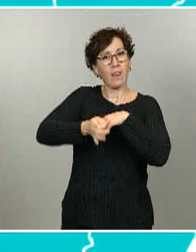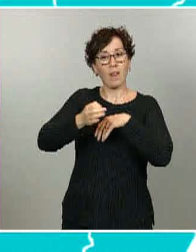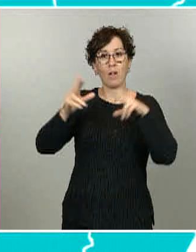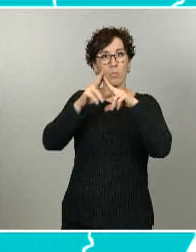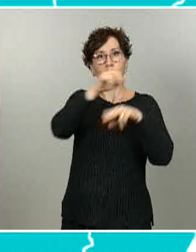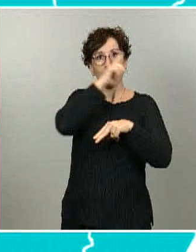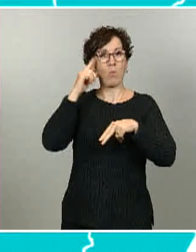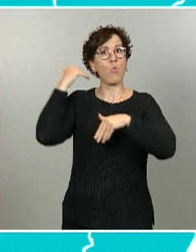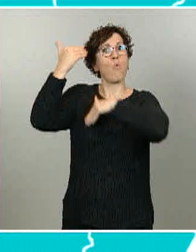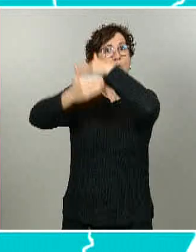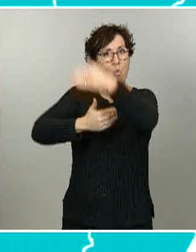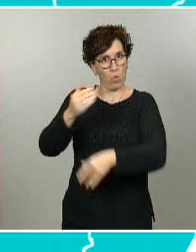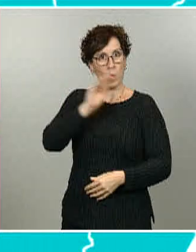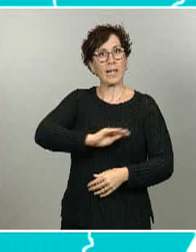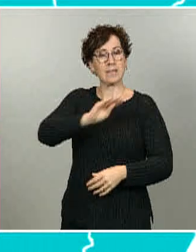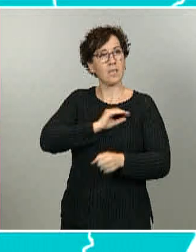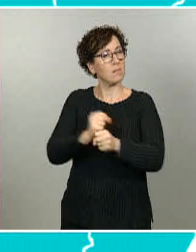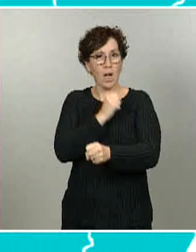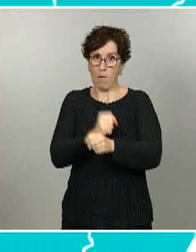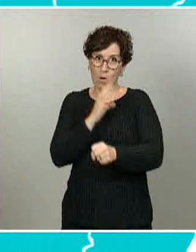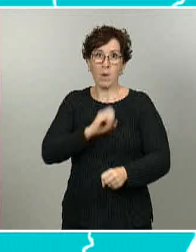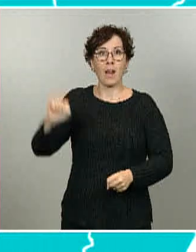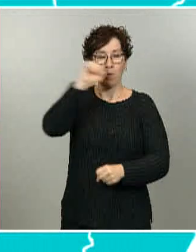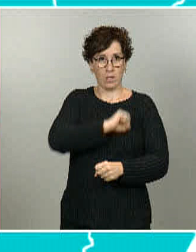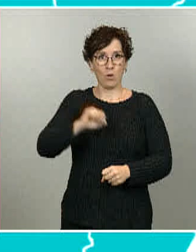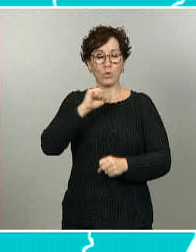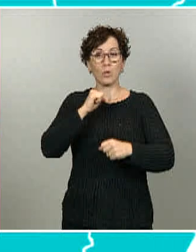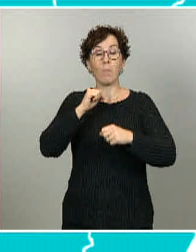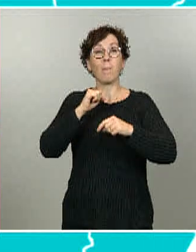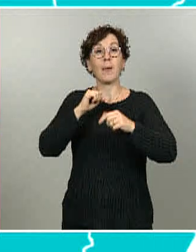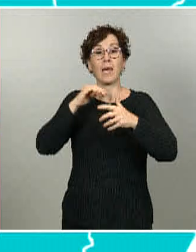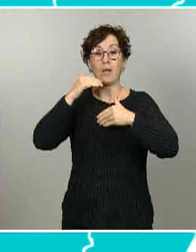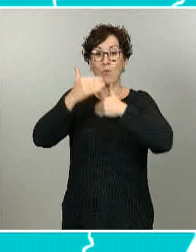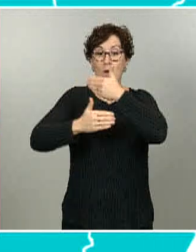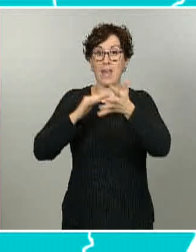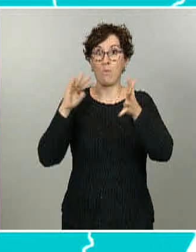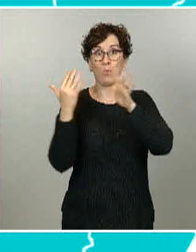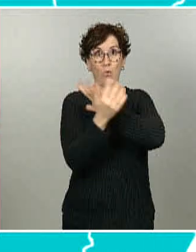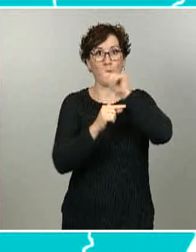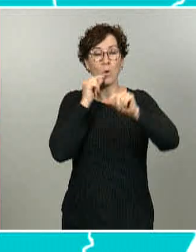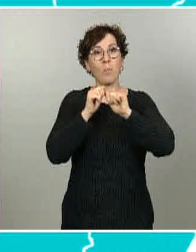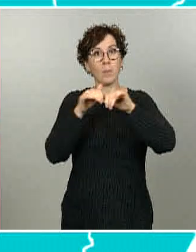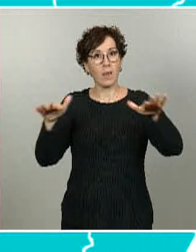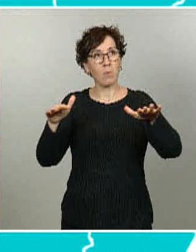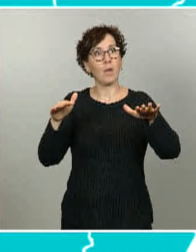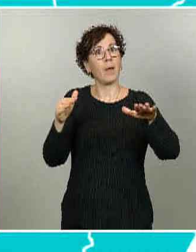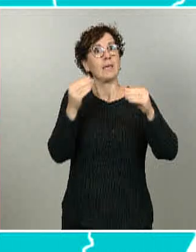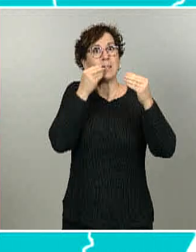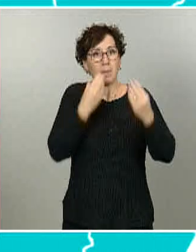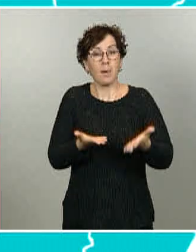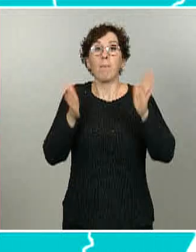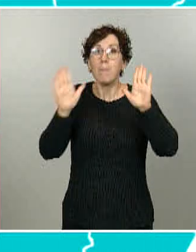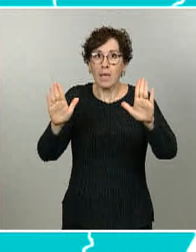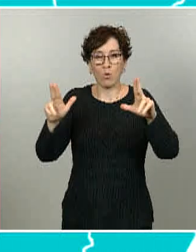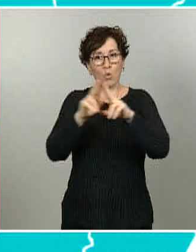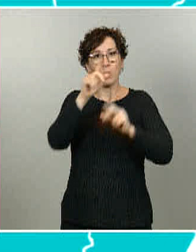haciendo un trabajo excelente, y la evolución de la epidemia, como en todo el resto del territorio, también ha sido muy buena. Pero la Comunidad de Madrid tiene unas